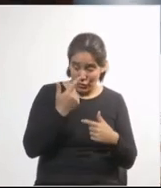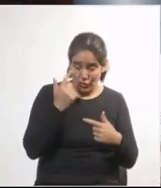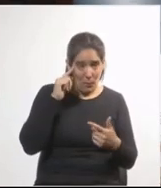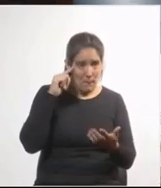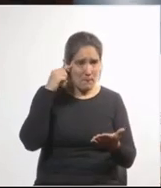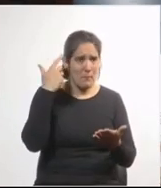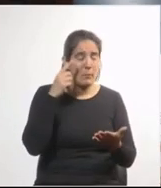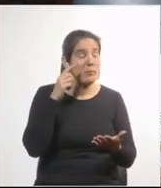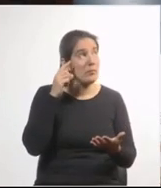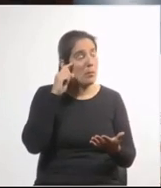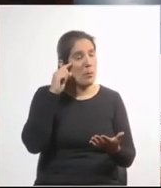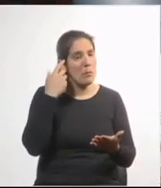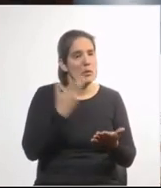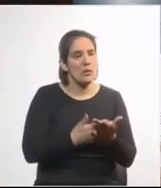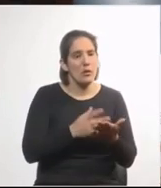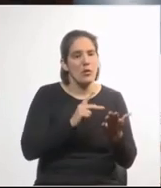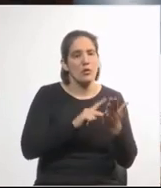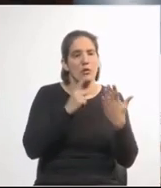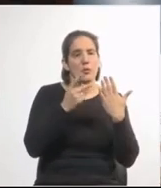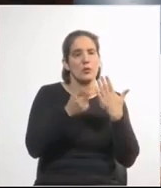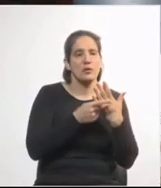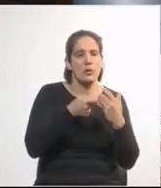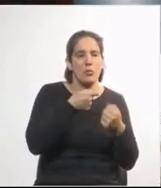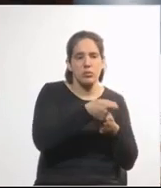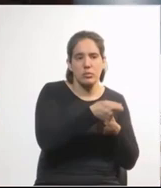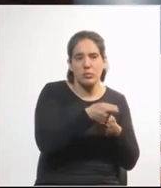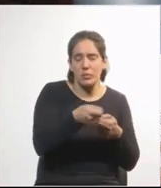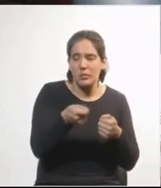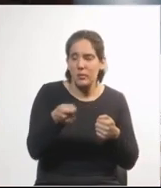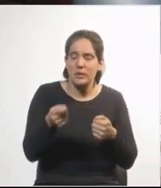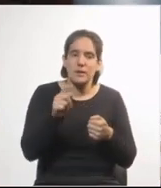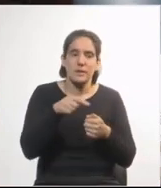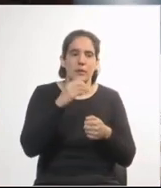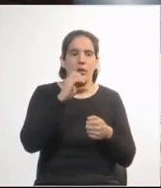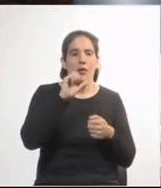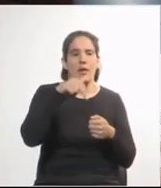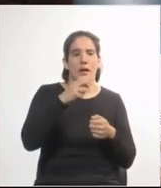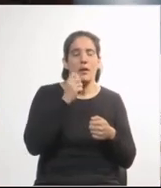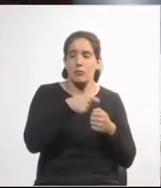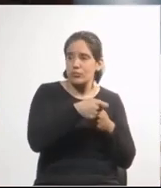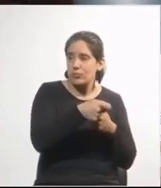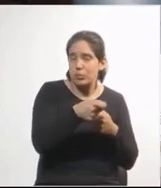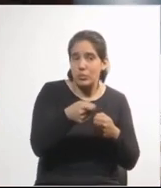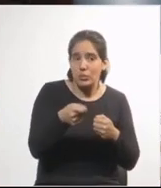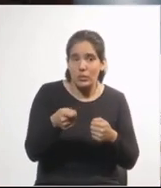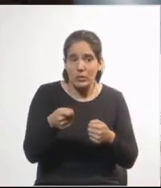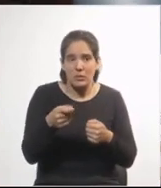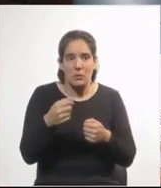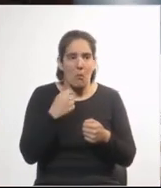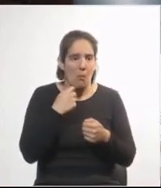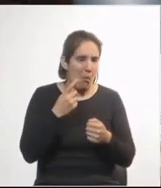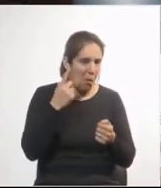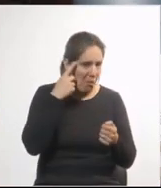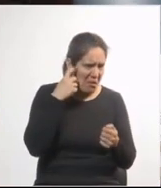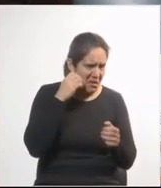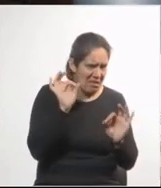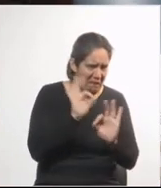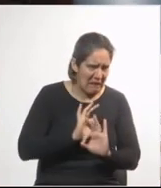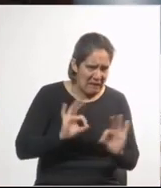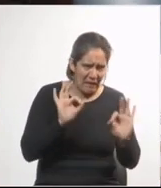la también polémica distribución de alimentos a través de una organización de la sociedad civil que sin experiencia anterior